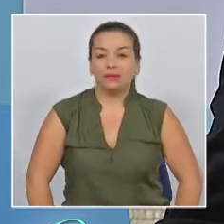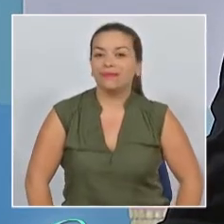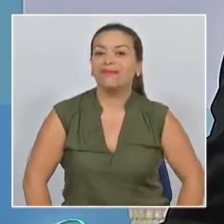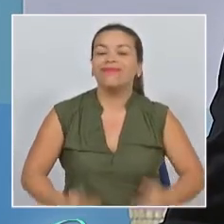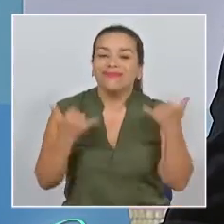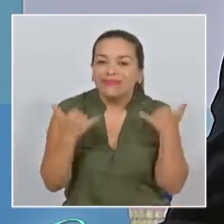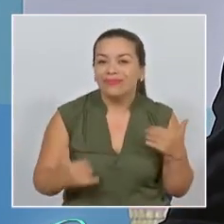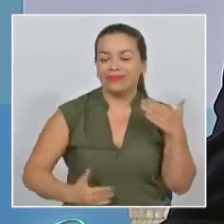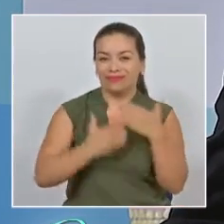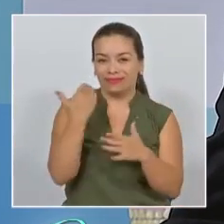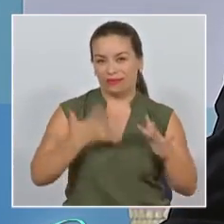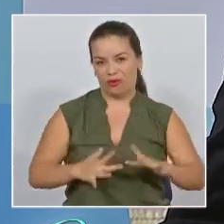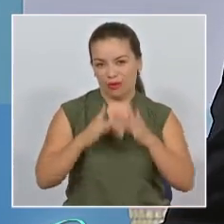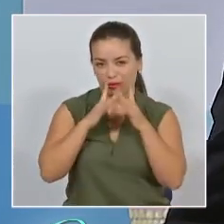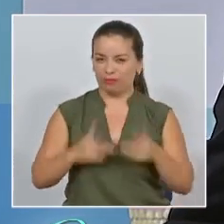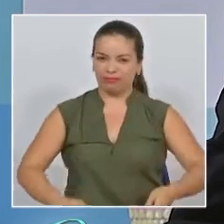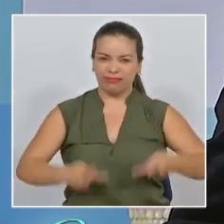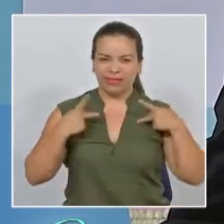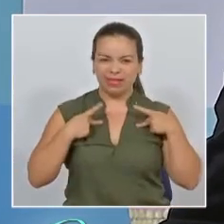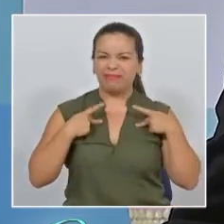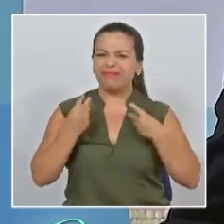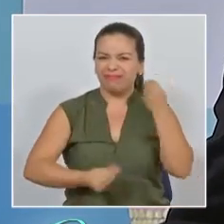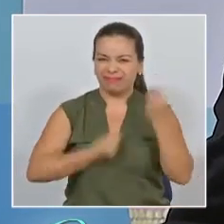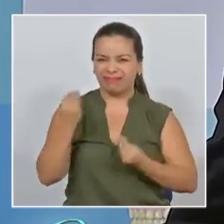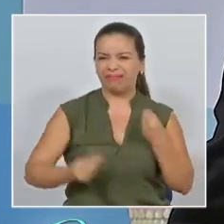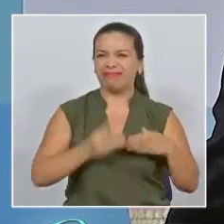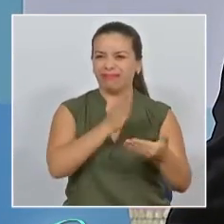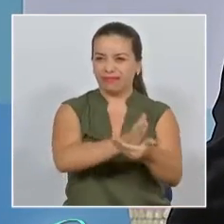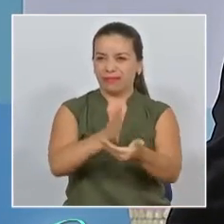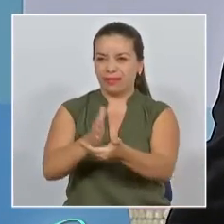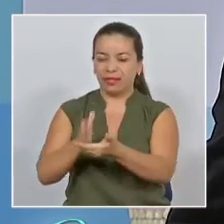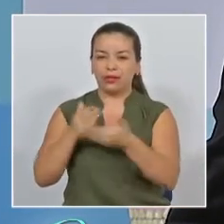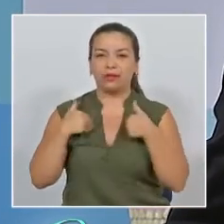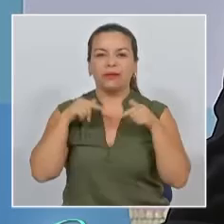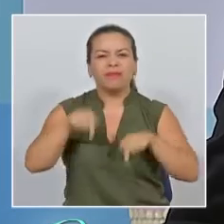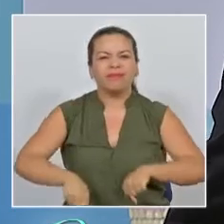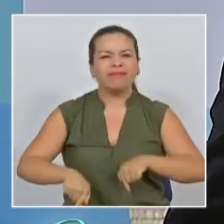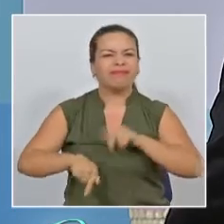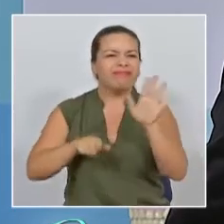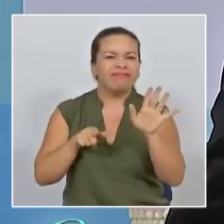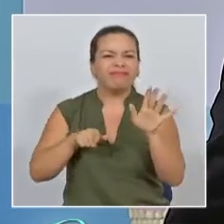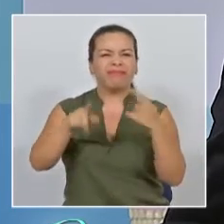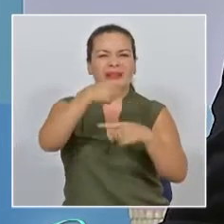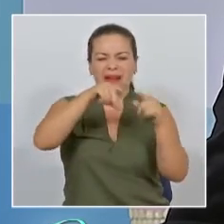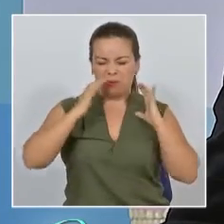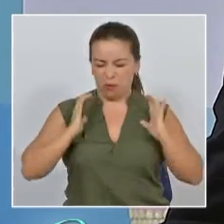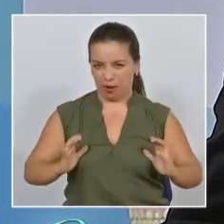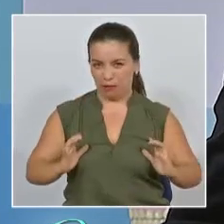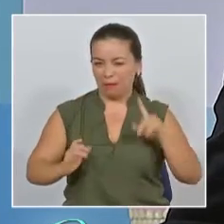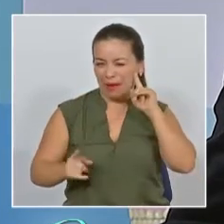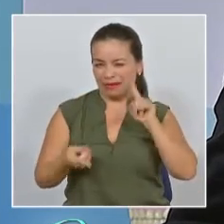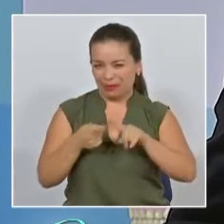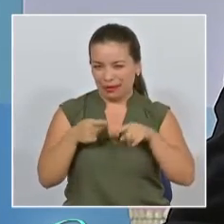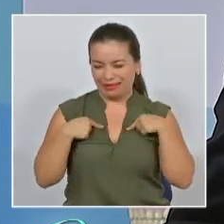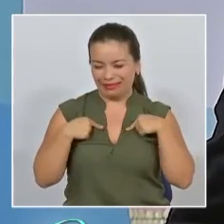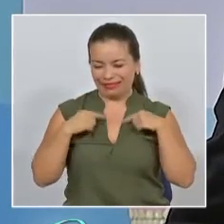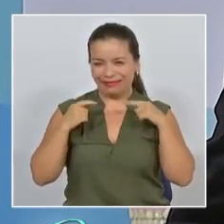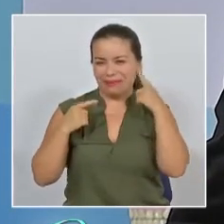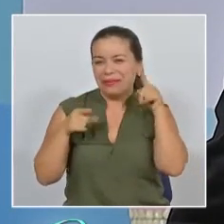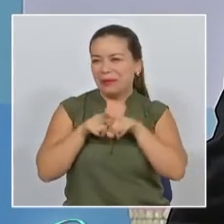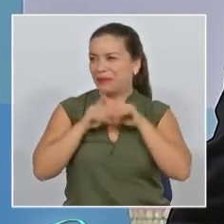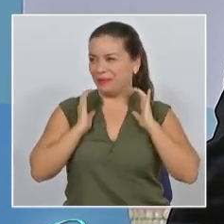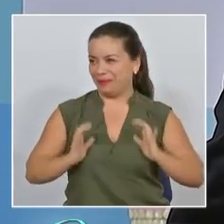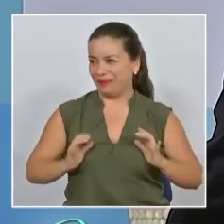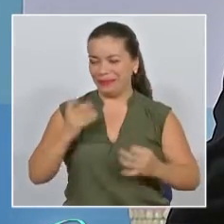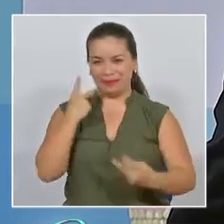Comenzamos aquí Conexión Vital, un recorrido por nuestras enfermedades, un recorrido por nuestro cuerpo, un recorrido por las